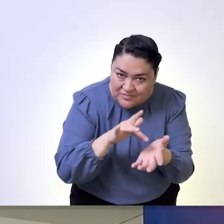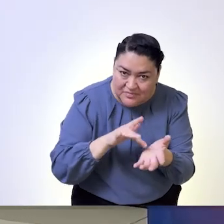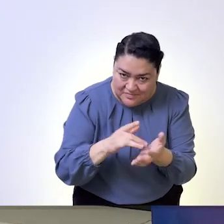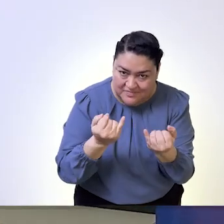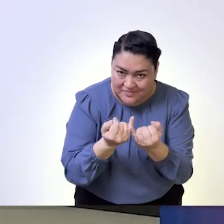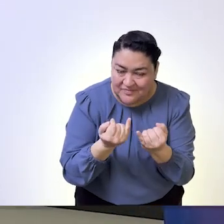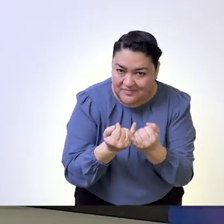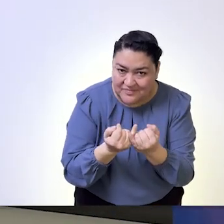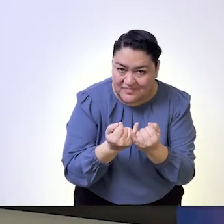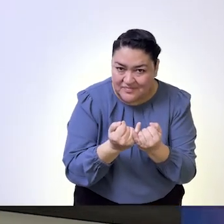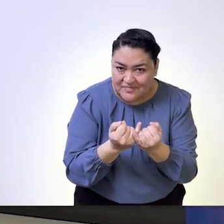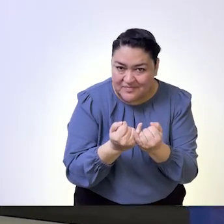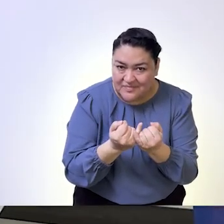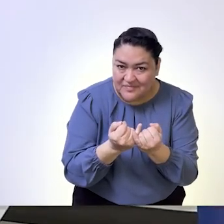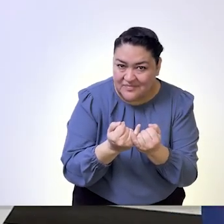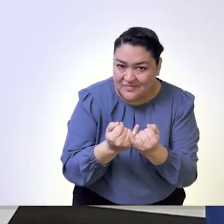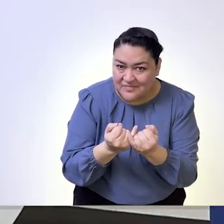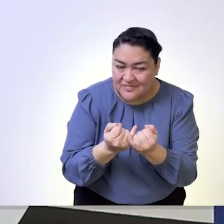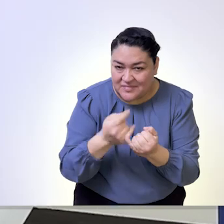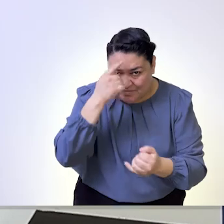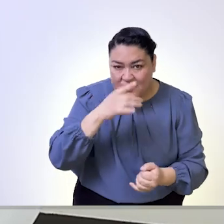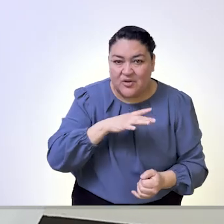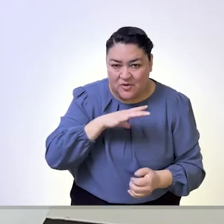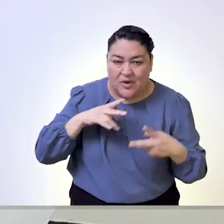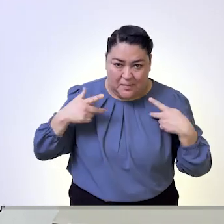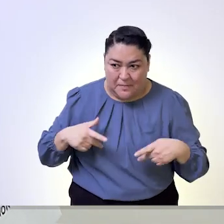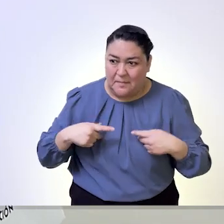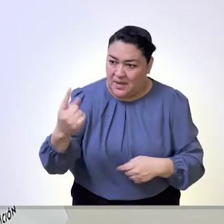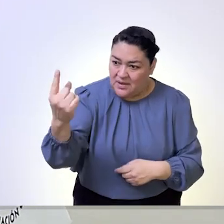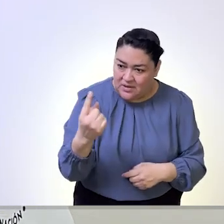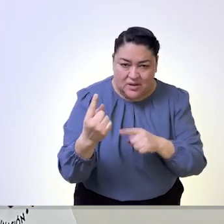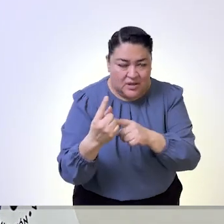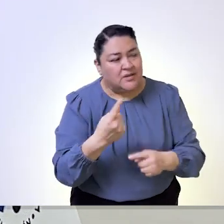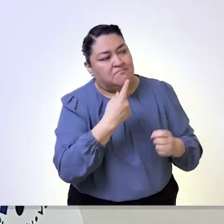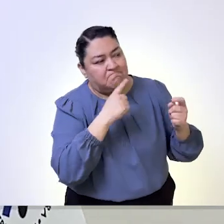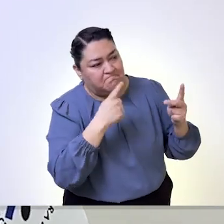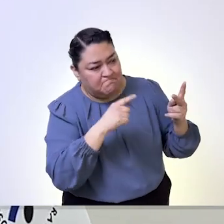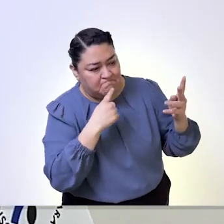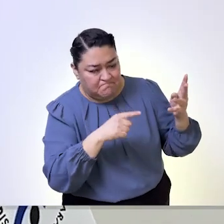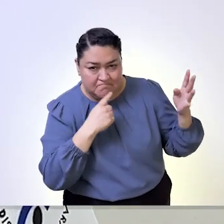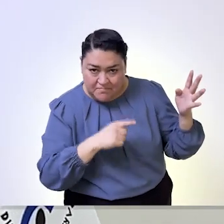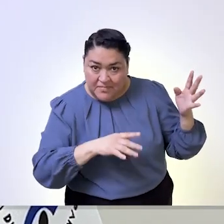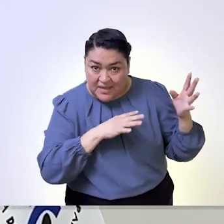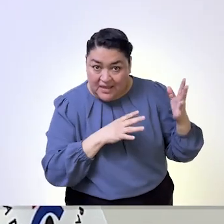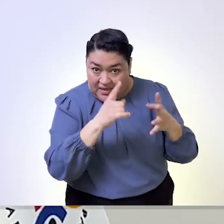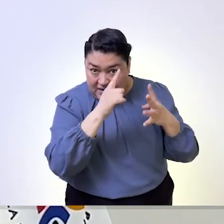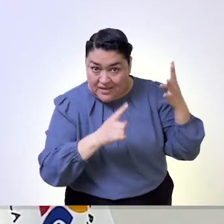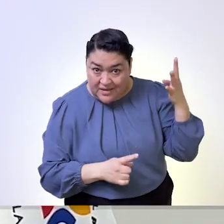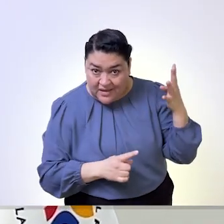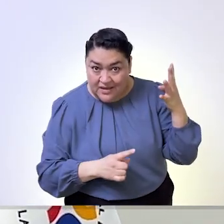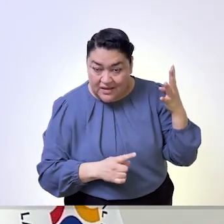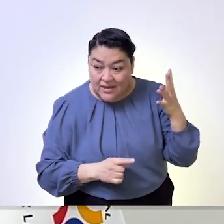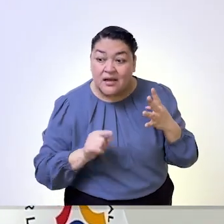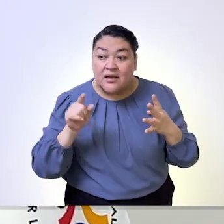la propia institución es visibilizando estos casos de éxito que tenemos, ¿sí?, en las quejas que se han